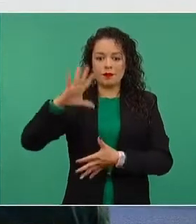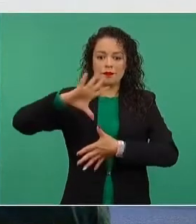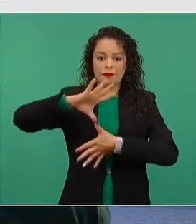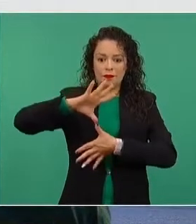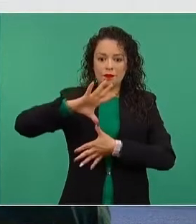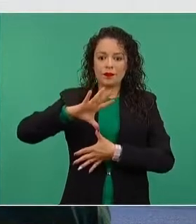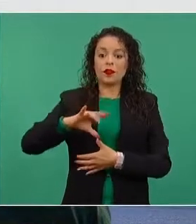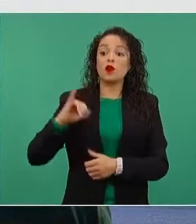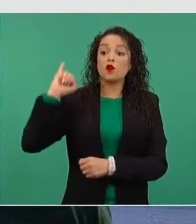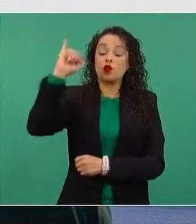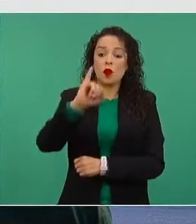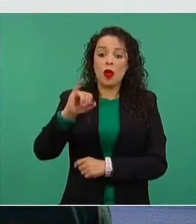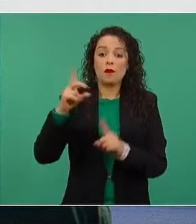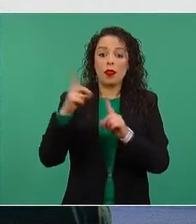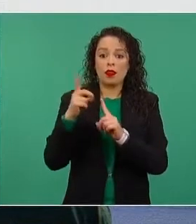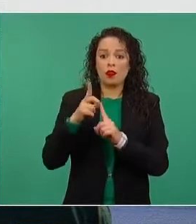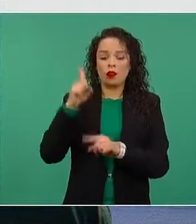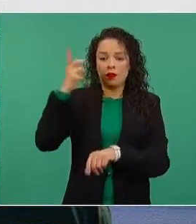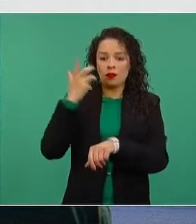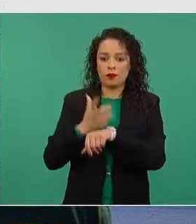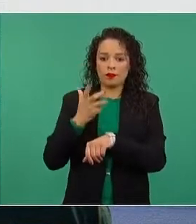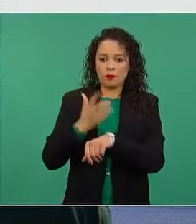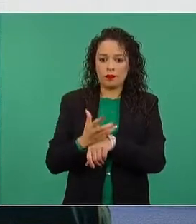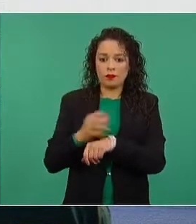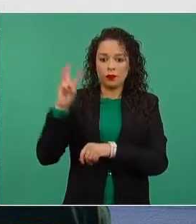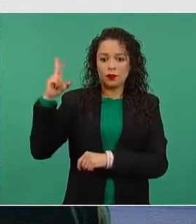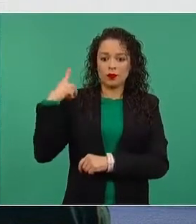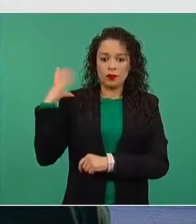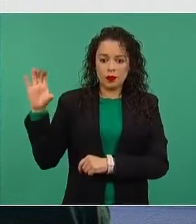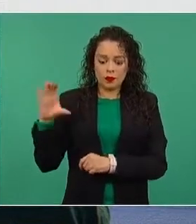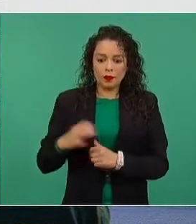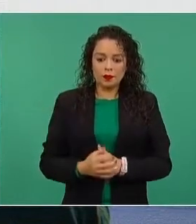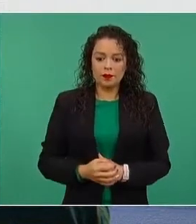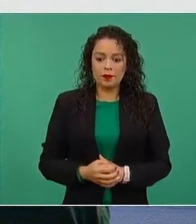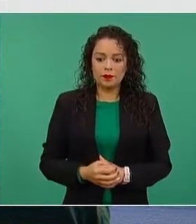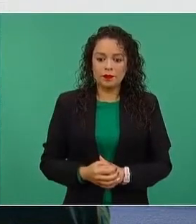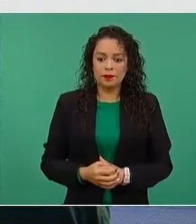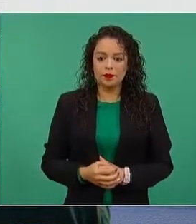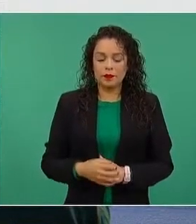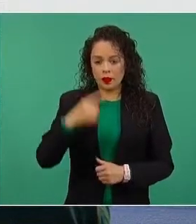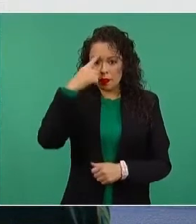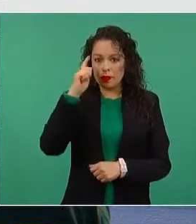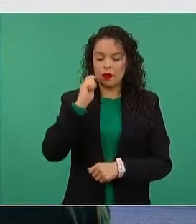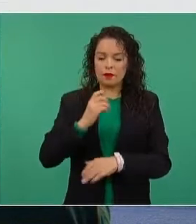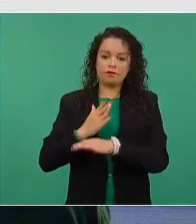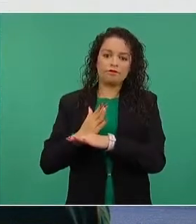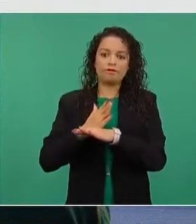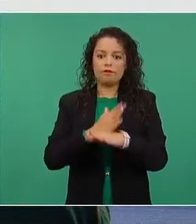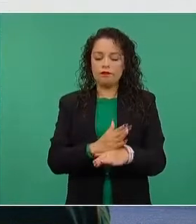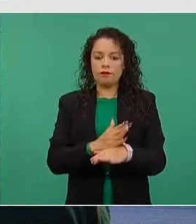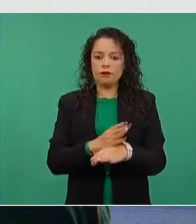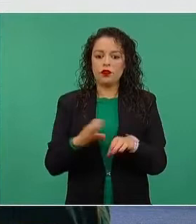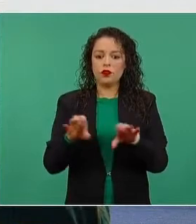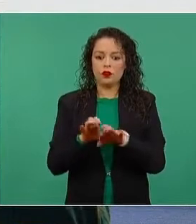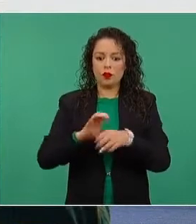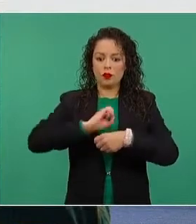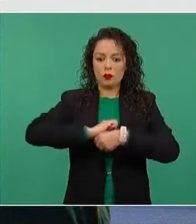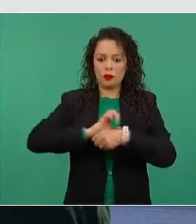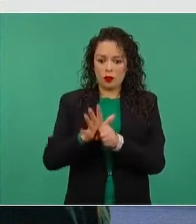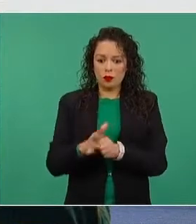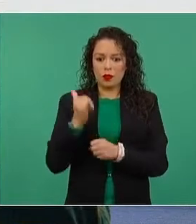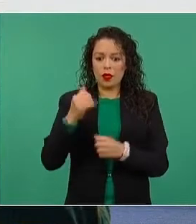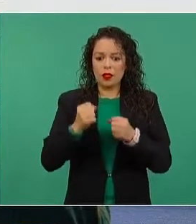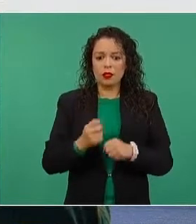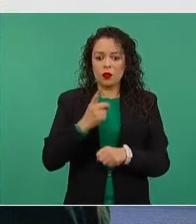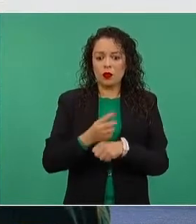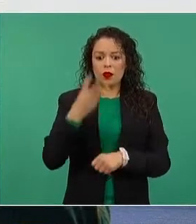D.C. Uno de los temas principales, la cooperación para hacer frente al COVID-19 y la seguridad de